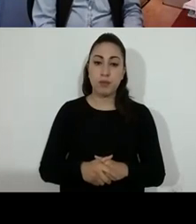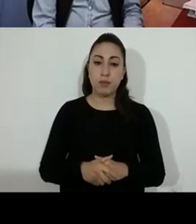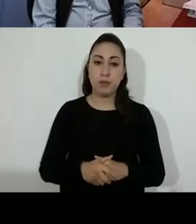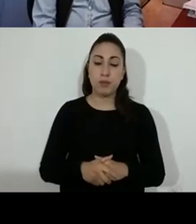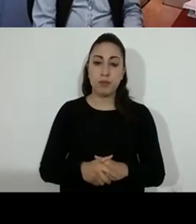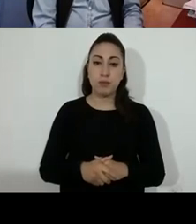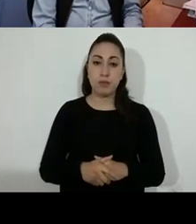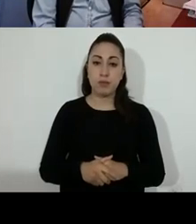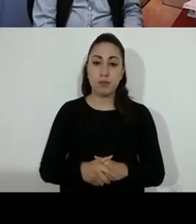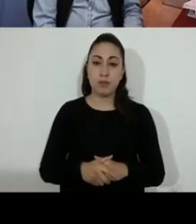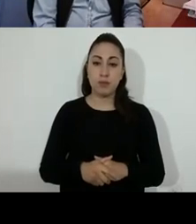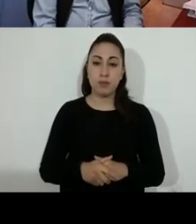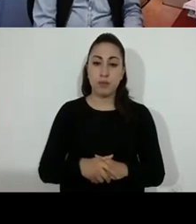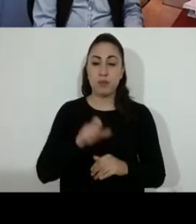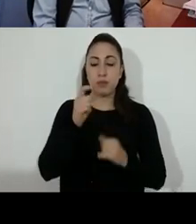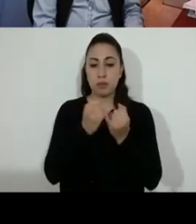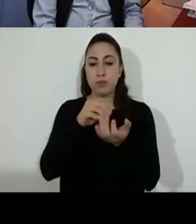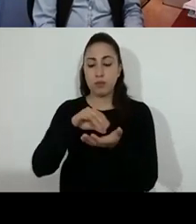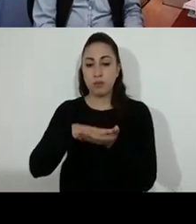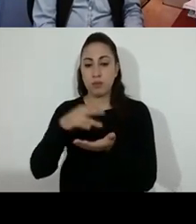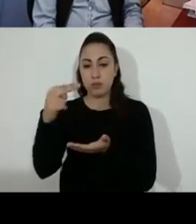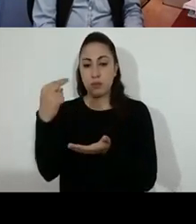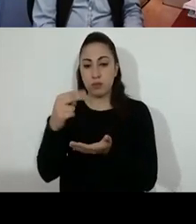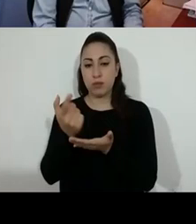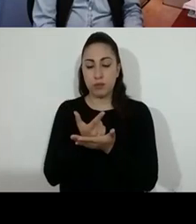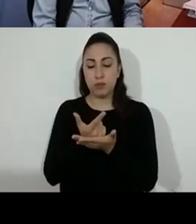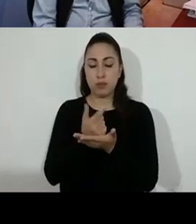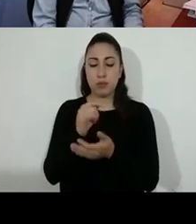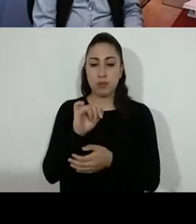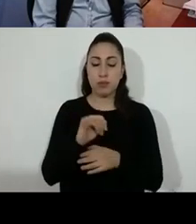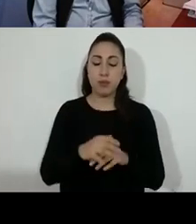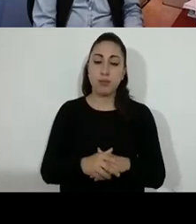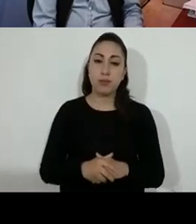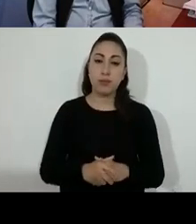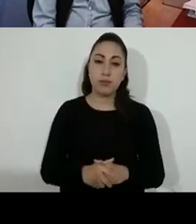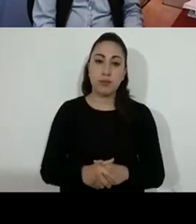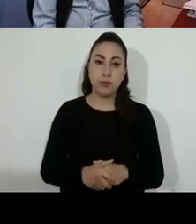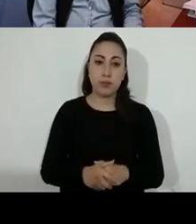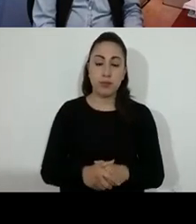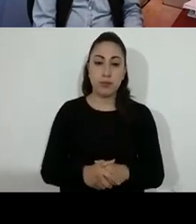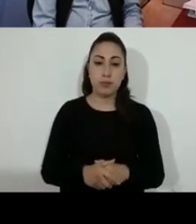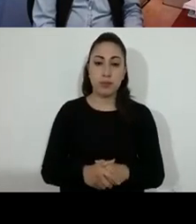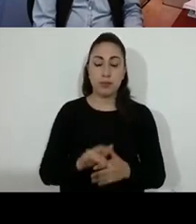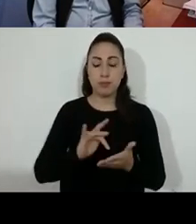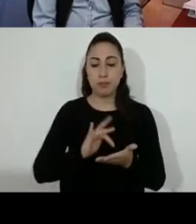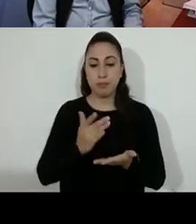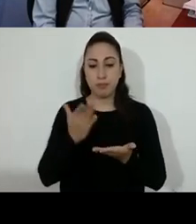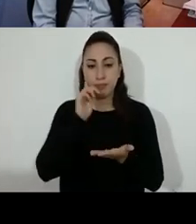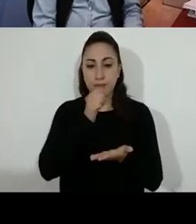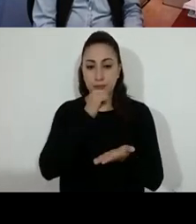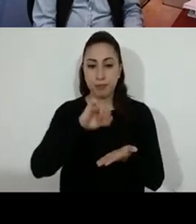Y por ahí le tomo su asistencia también, diputado Carlos Hernández Mirón. Muchas gracias, diputada secretaria.